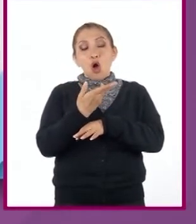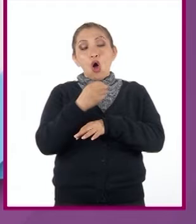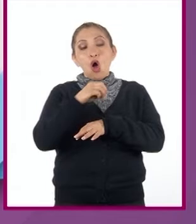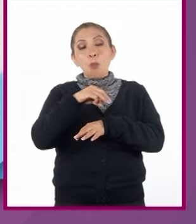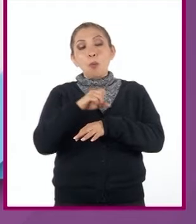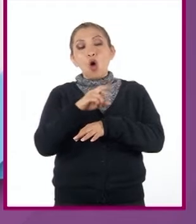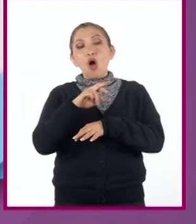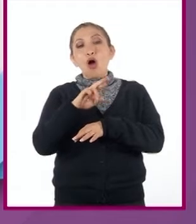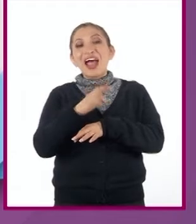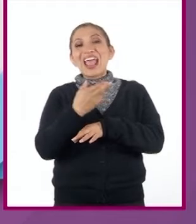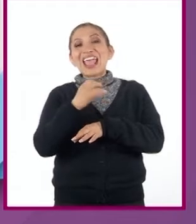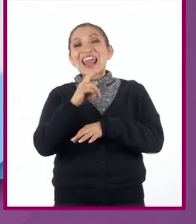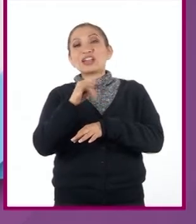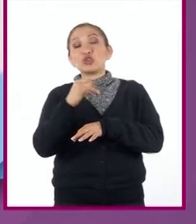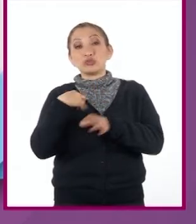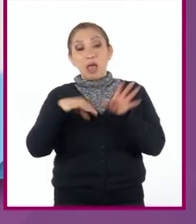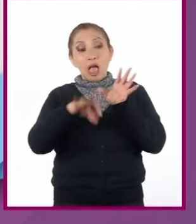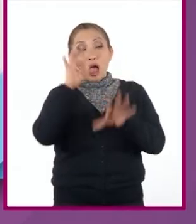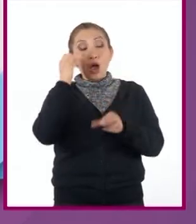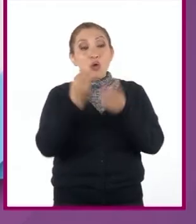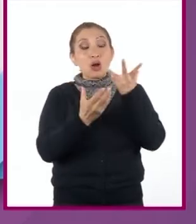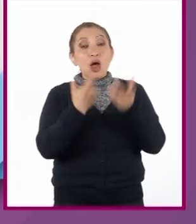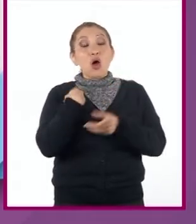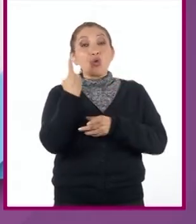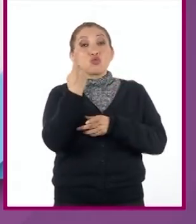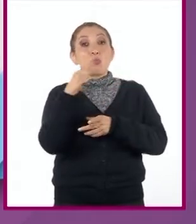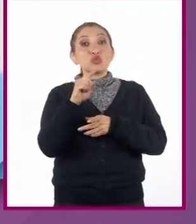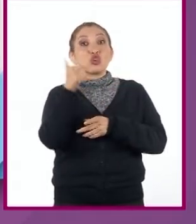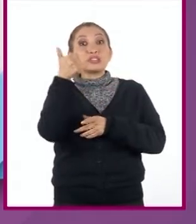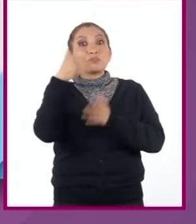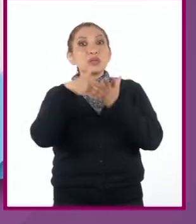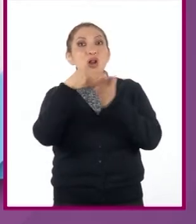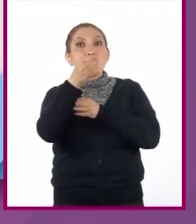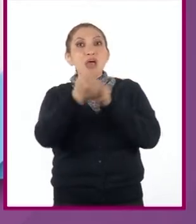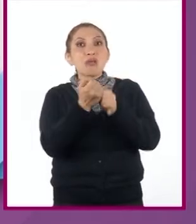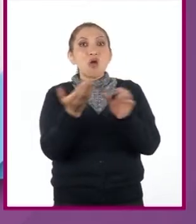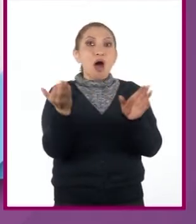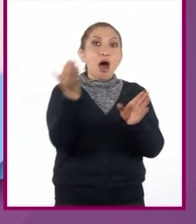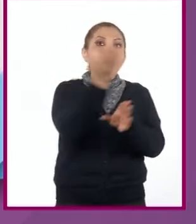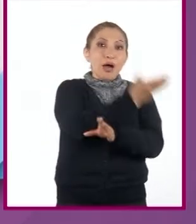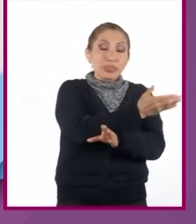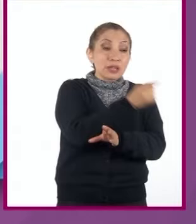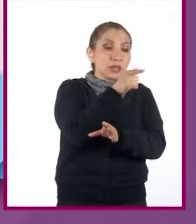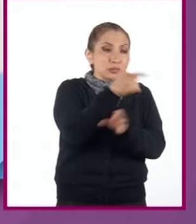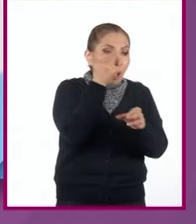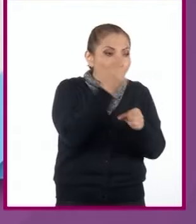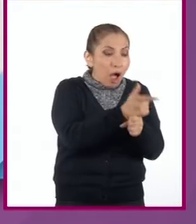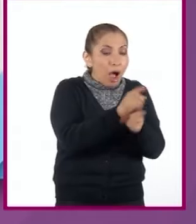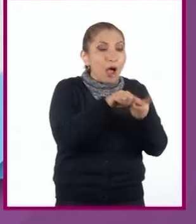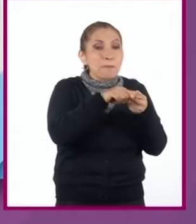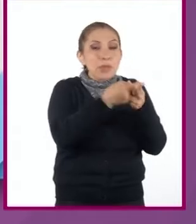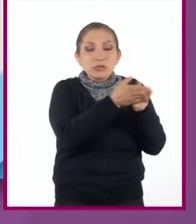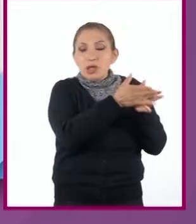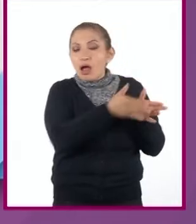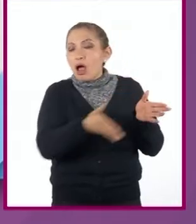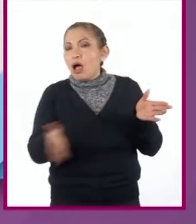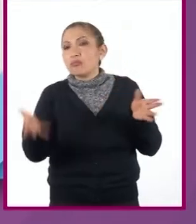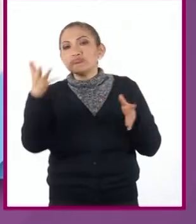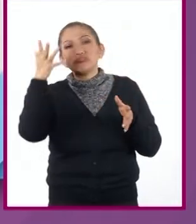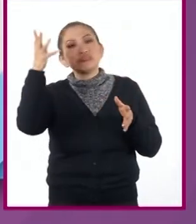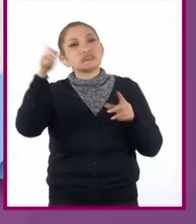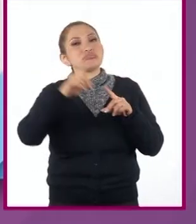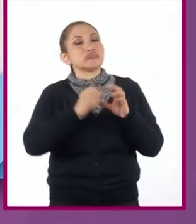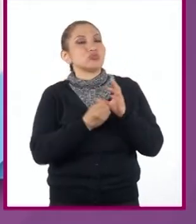descubrió el fuego hace 1.6 millones de años y con este descubrimiento se abrió un futuro